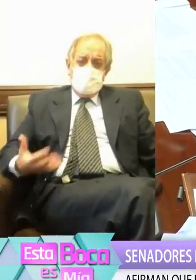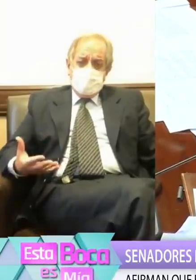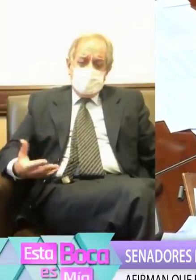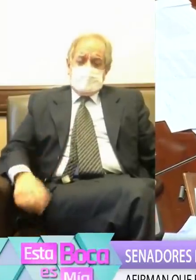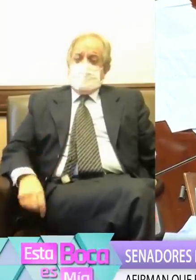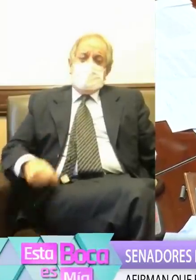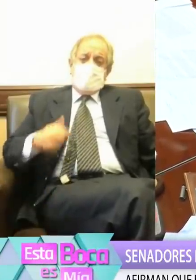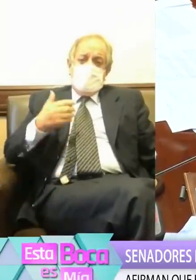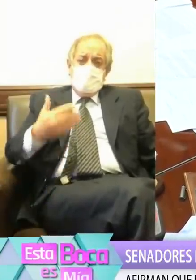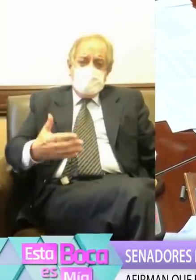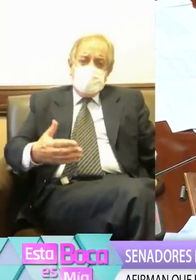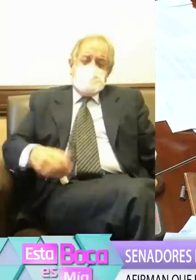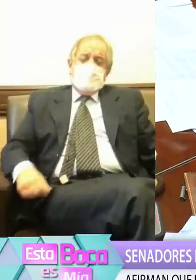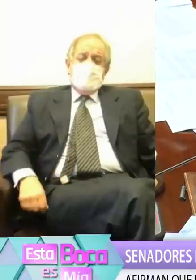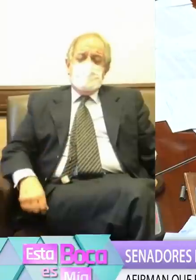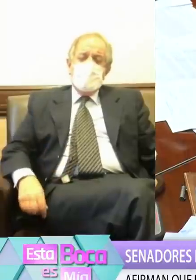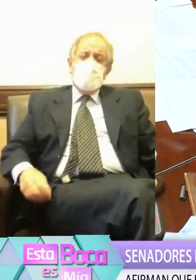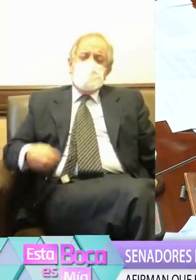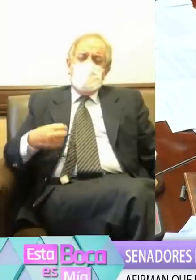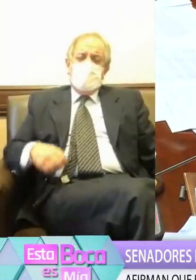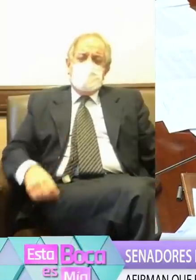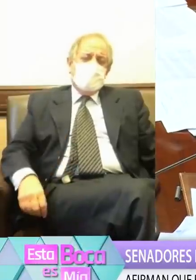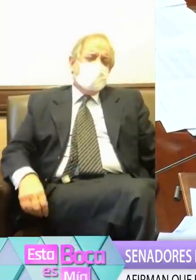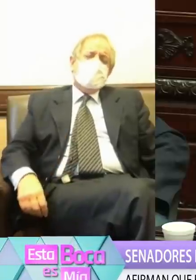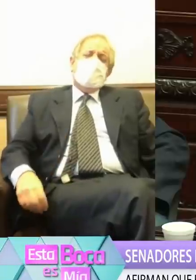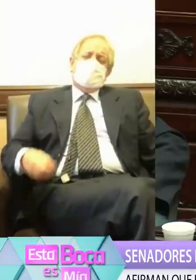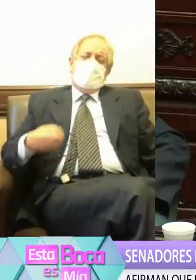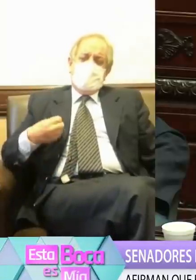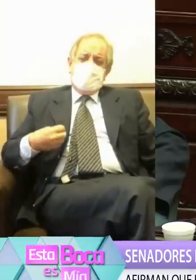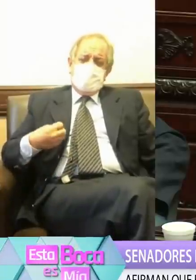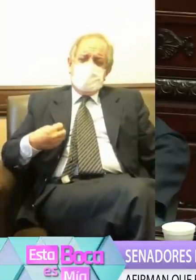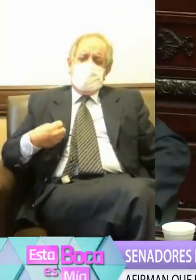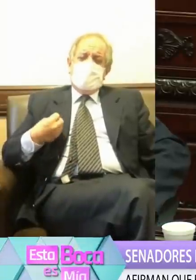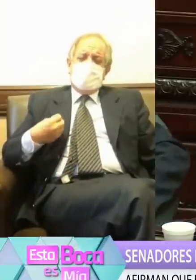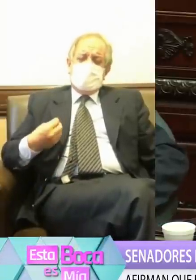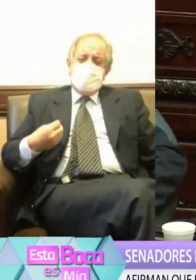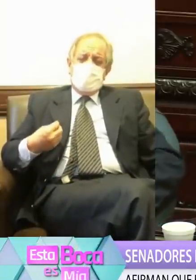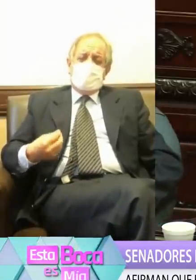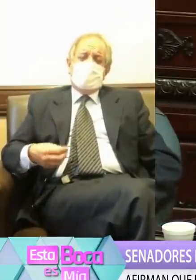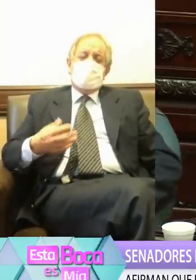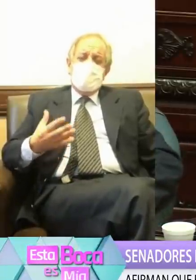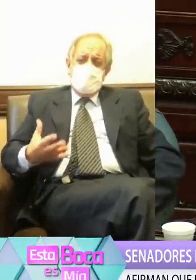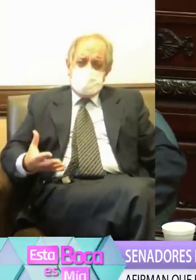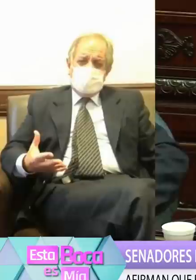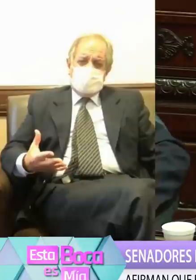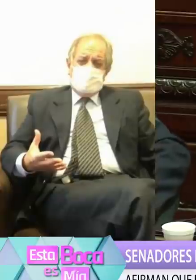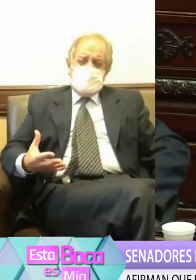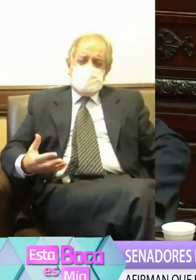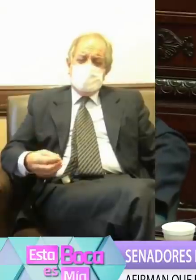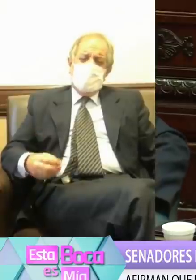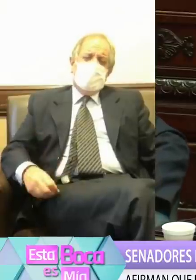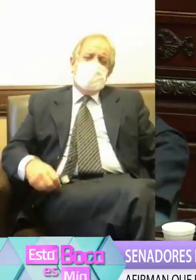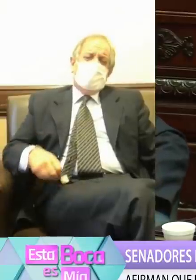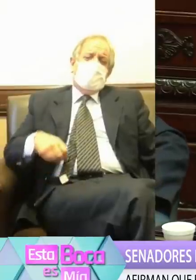que actuar, enviar la ley. Nunca hubo una ley tan transparente en el sentido de conocimiento.